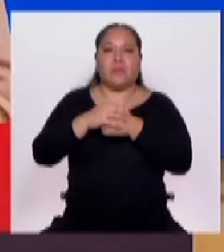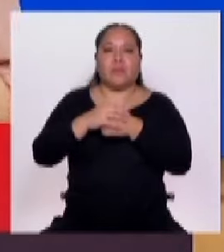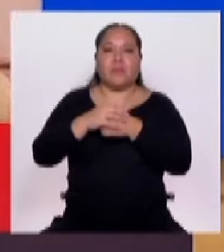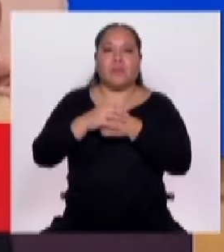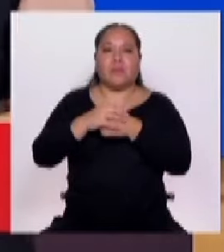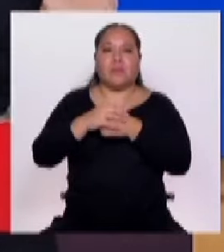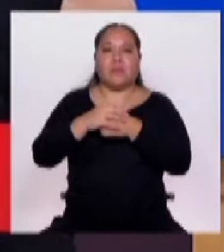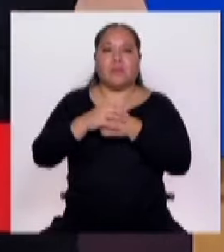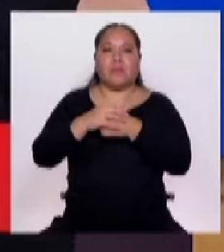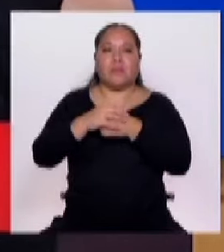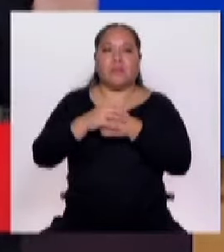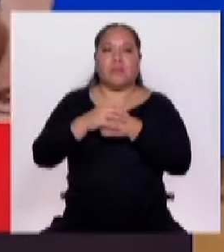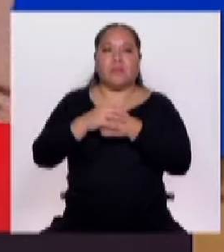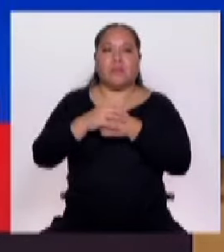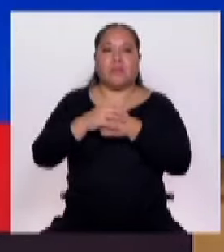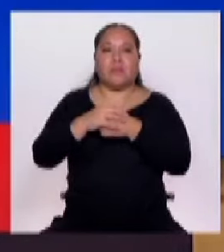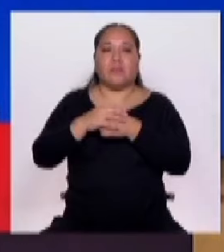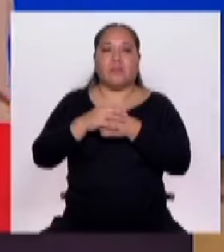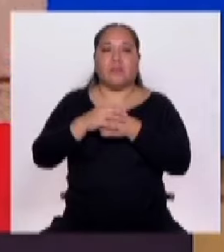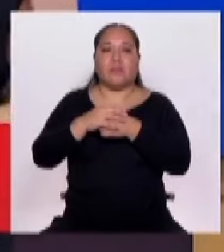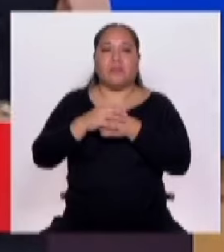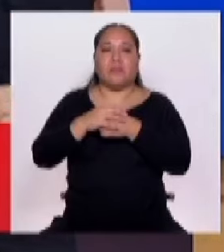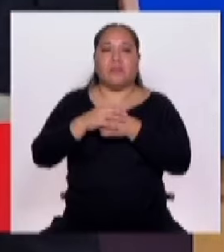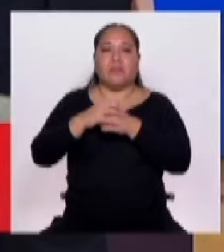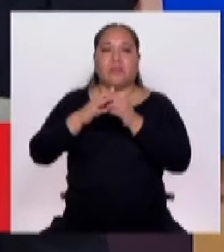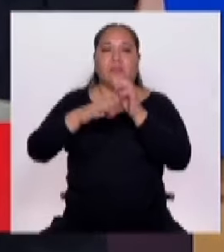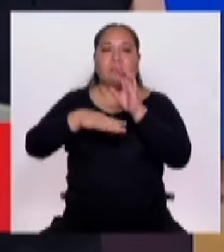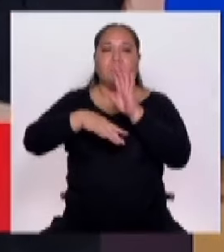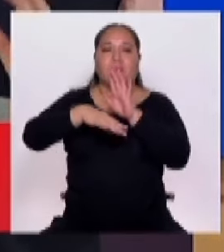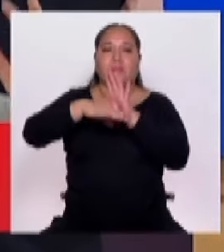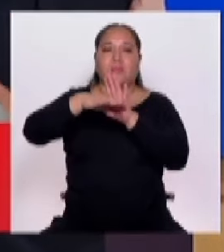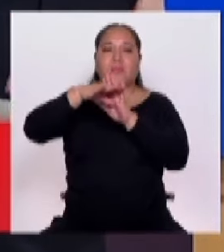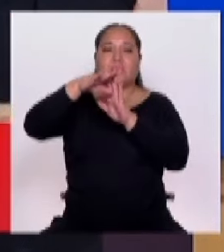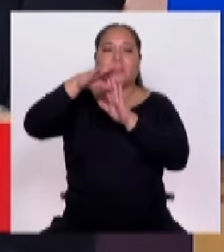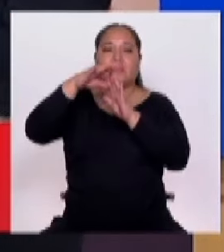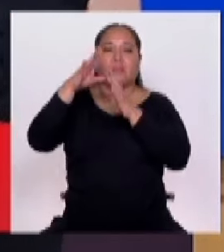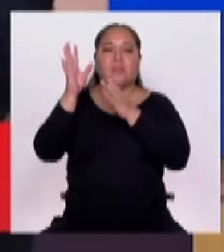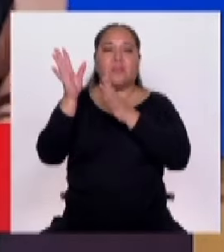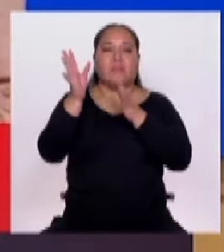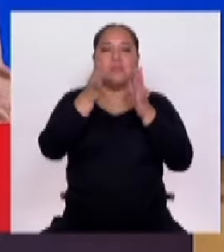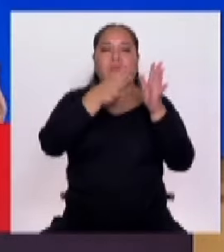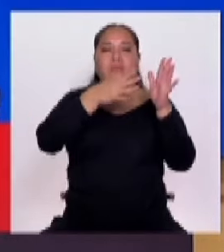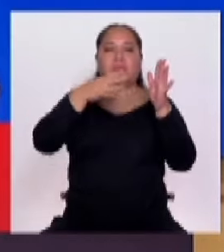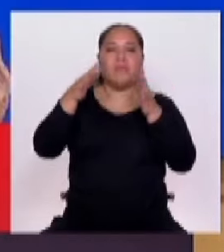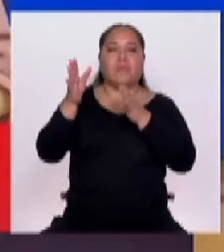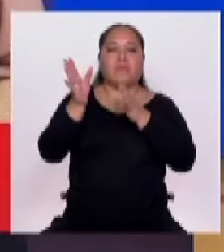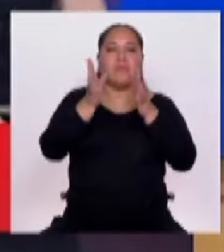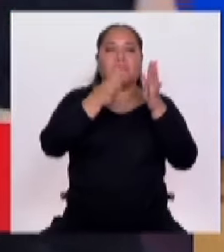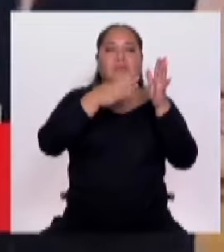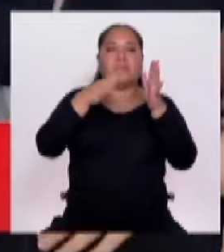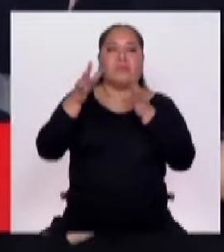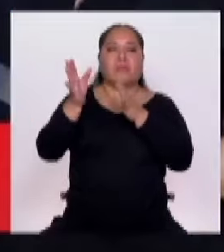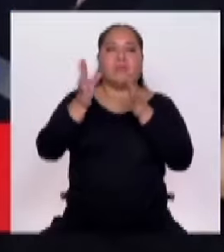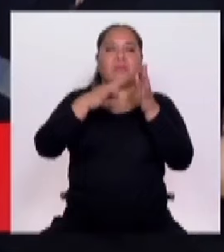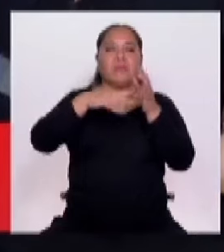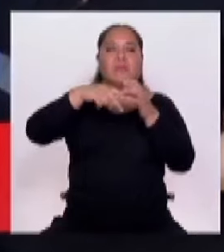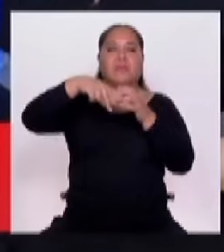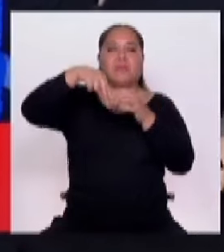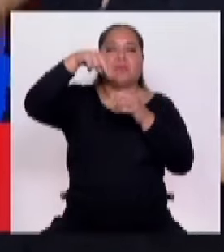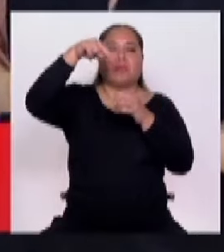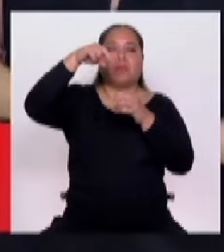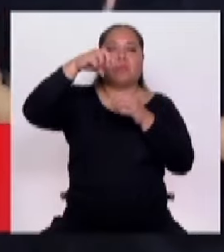que tenemos vigentes y el primero de ellos es el de incremento de viento en la Sierra Norte este aviso está vigente desde el día martes y todavía se va a